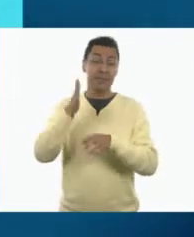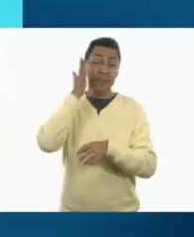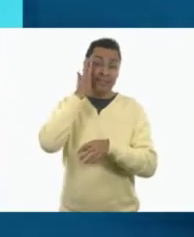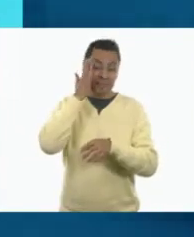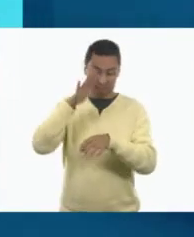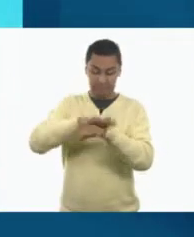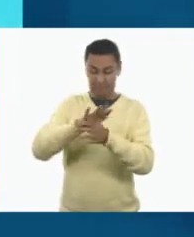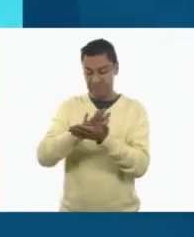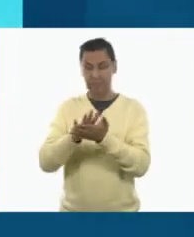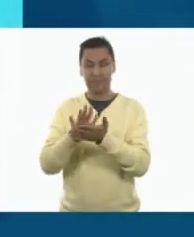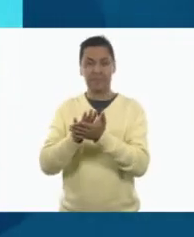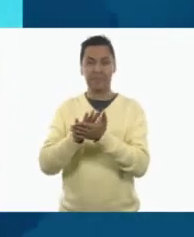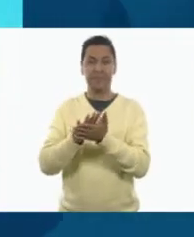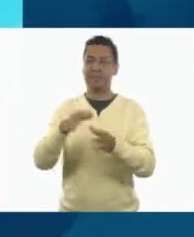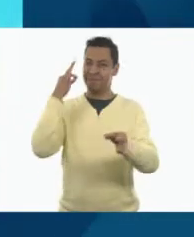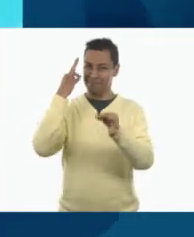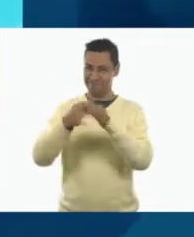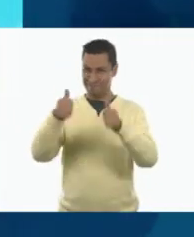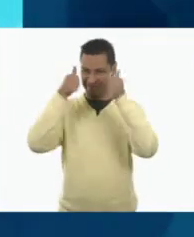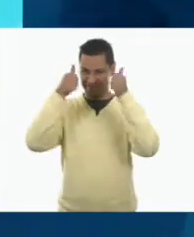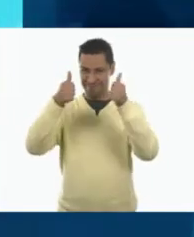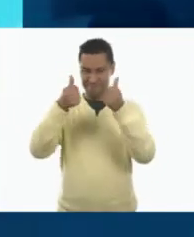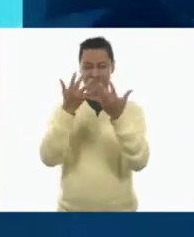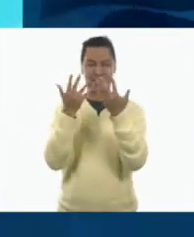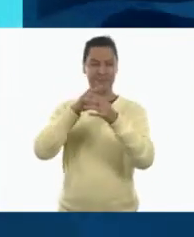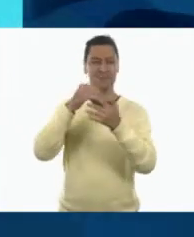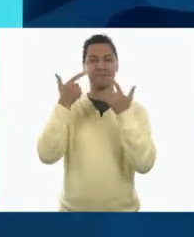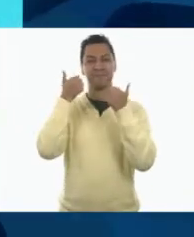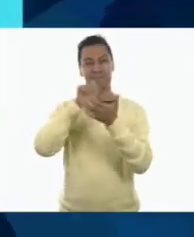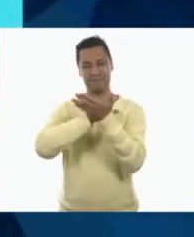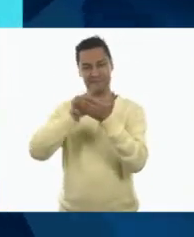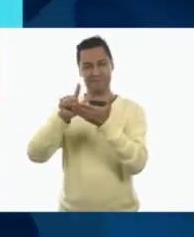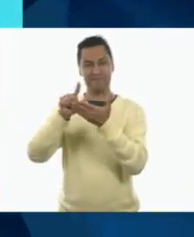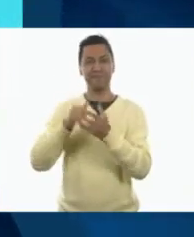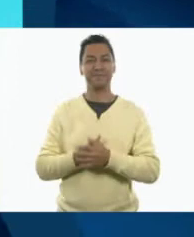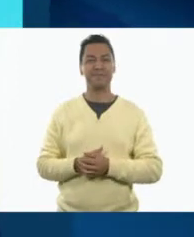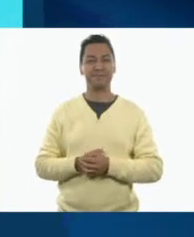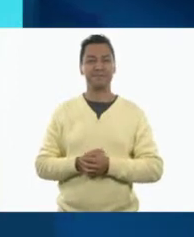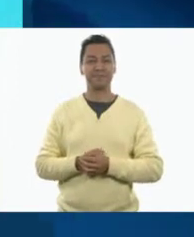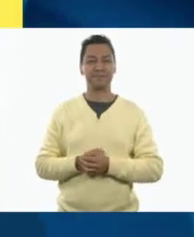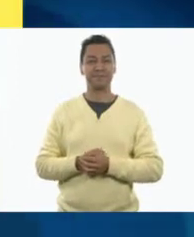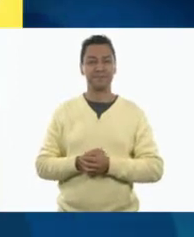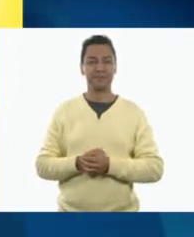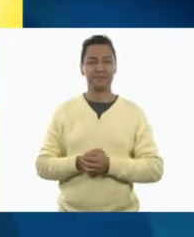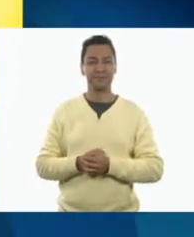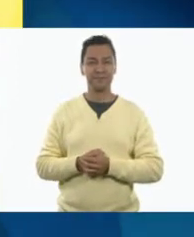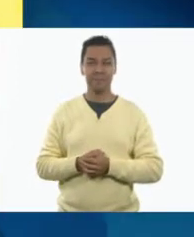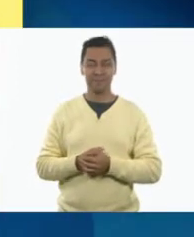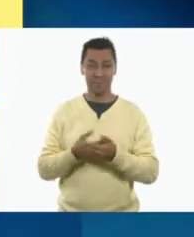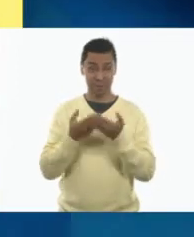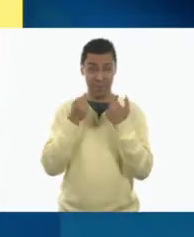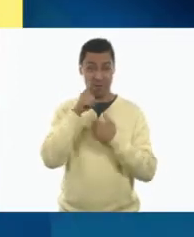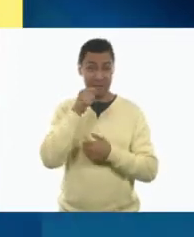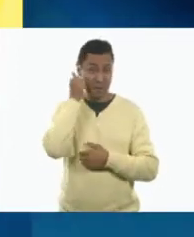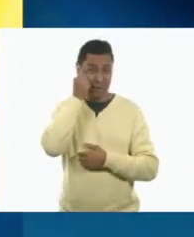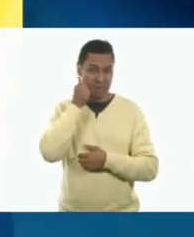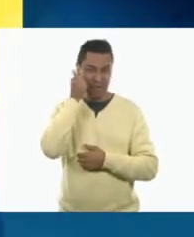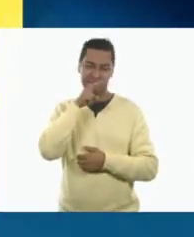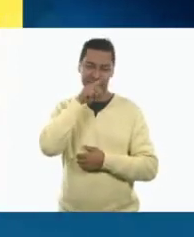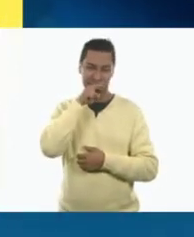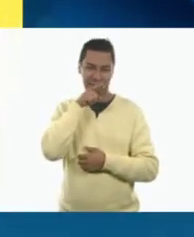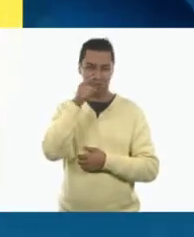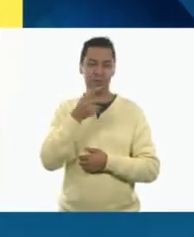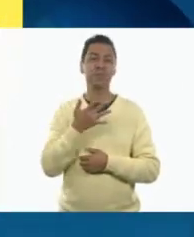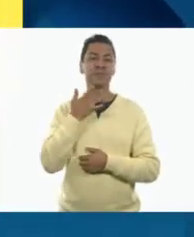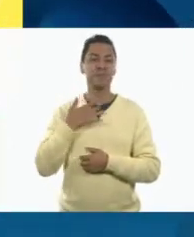Sécalas con una toalla. ¡Y listo! ¡Tus manos están limpias! Si no tienes agua y jabón,